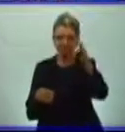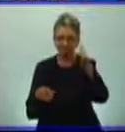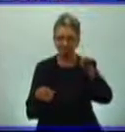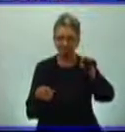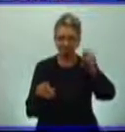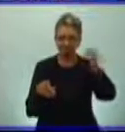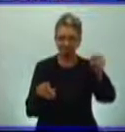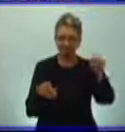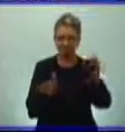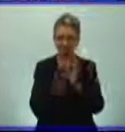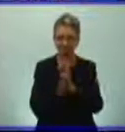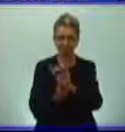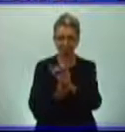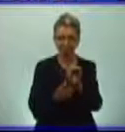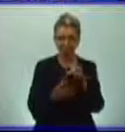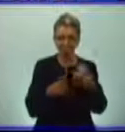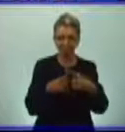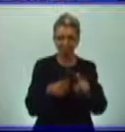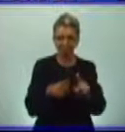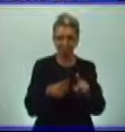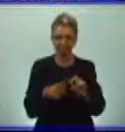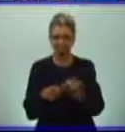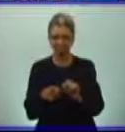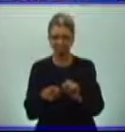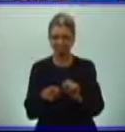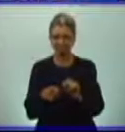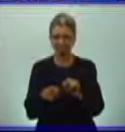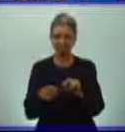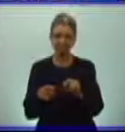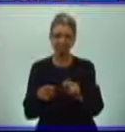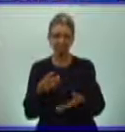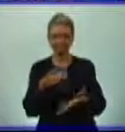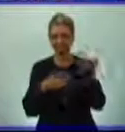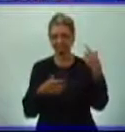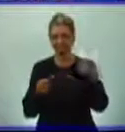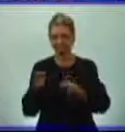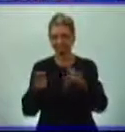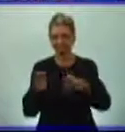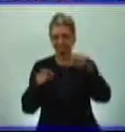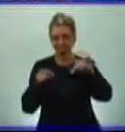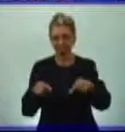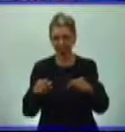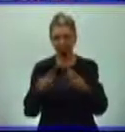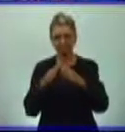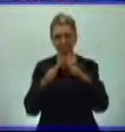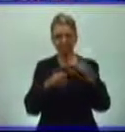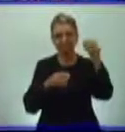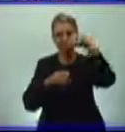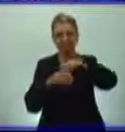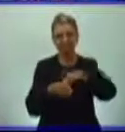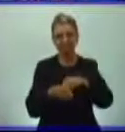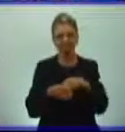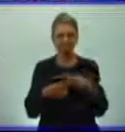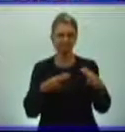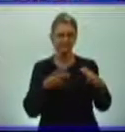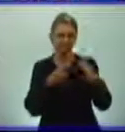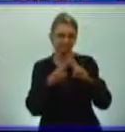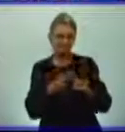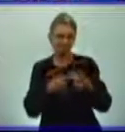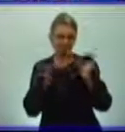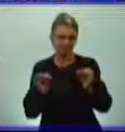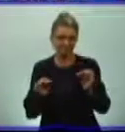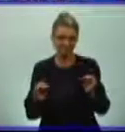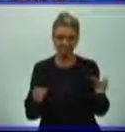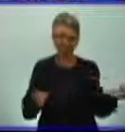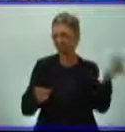del cobre. Esta provincia, con su consigna rebelde ayer, hospitalaria hoy y heroica siempre, acoge a todos los viajeros